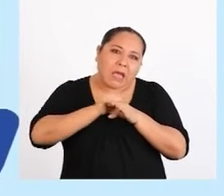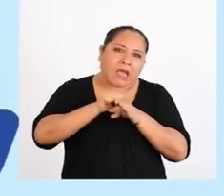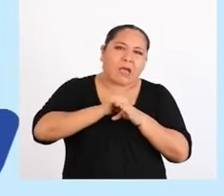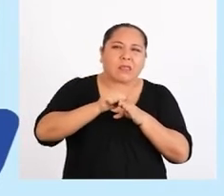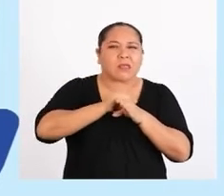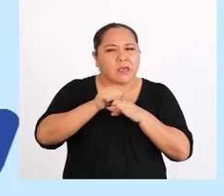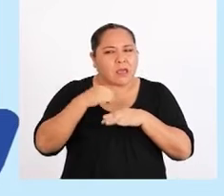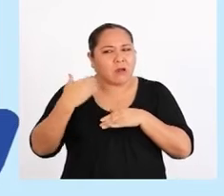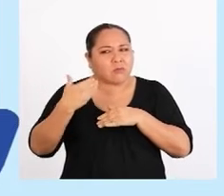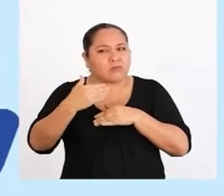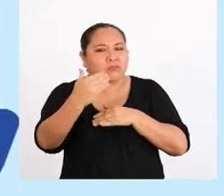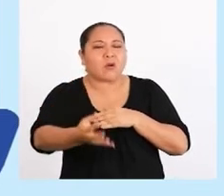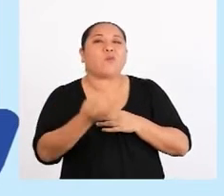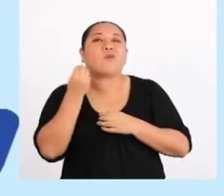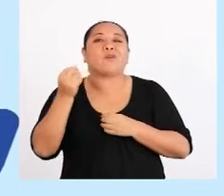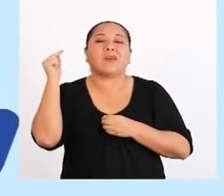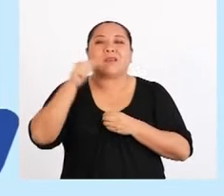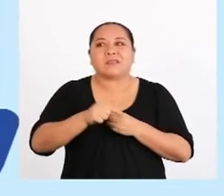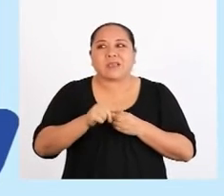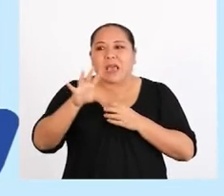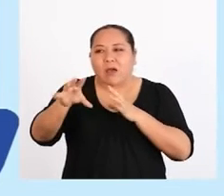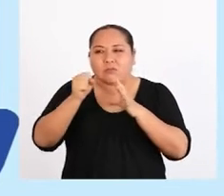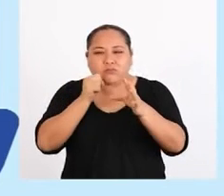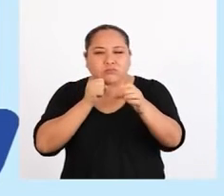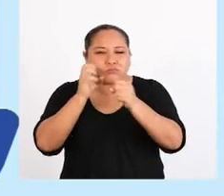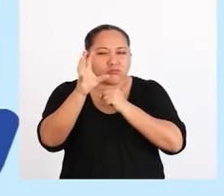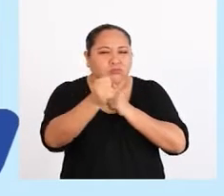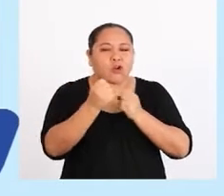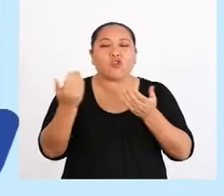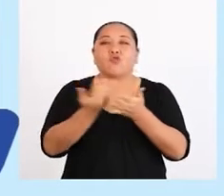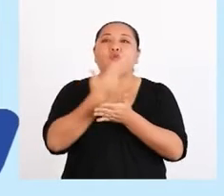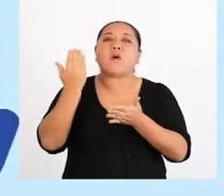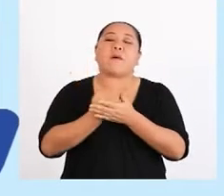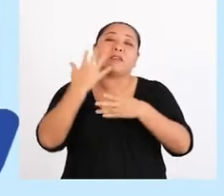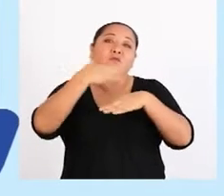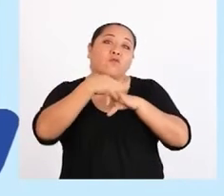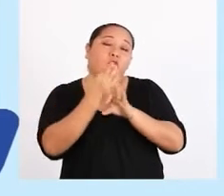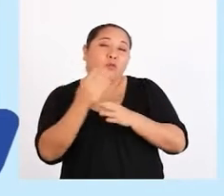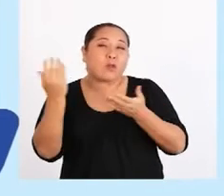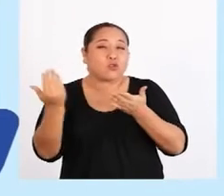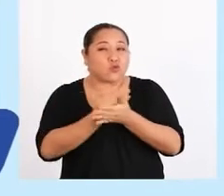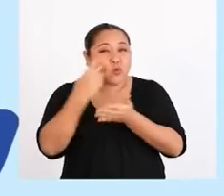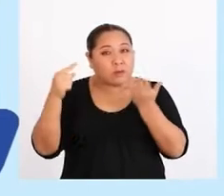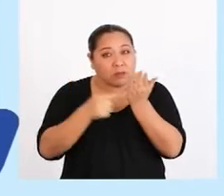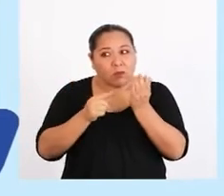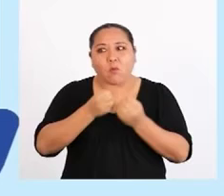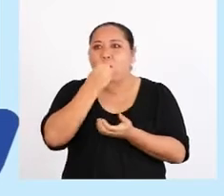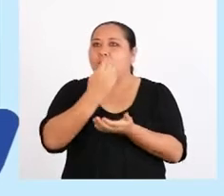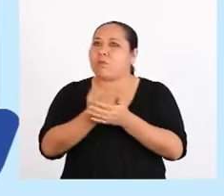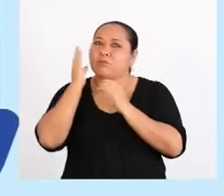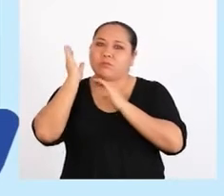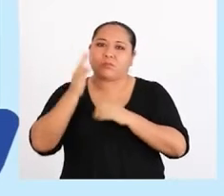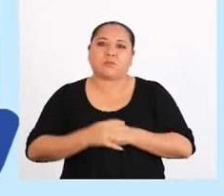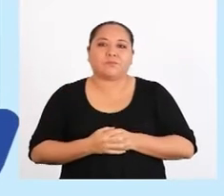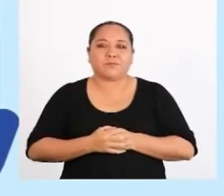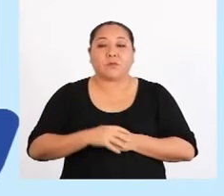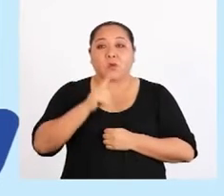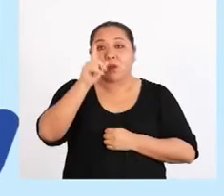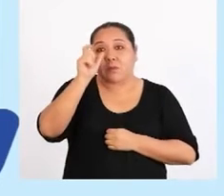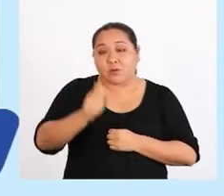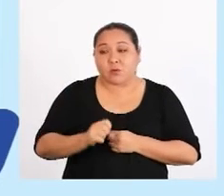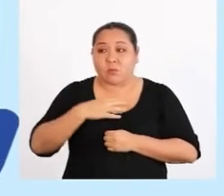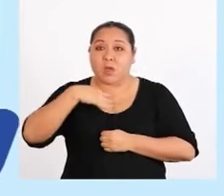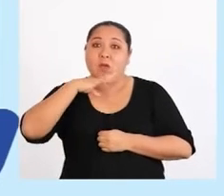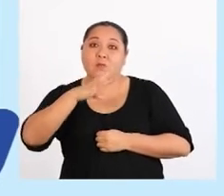van obteniendo nuevas tácticas, nuevas técnicas para así poder dar un buen discurso. Una persona se